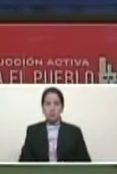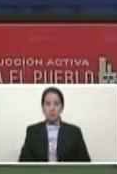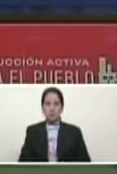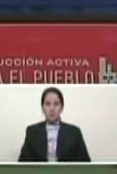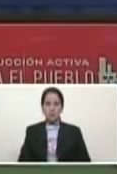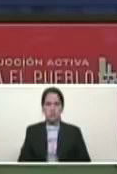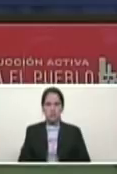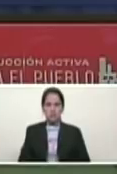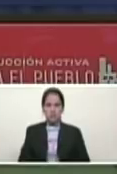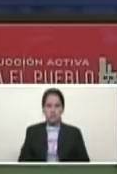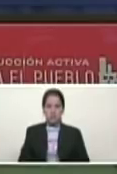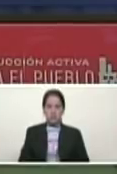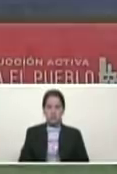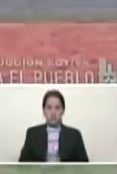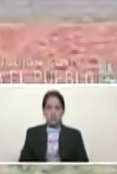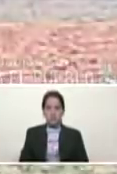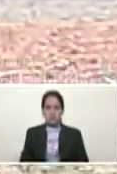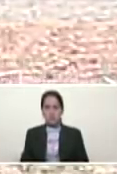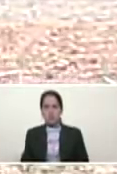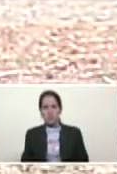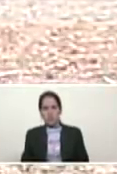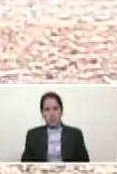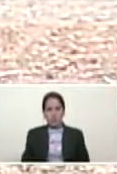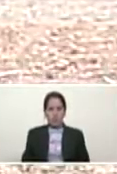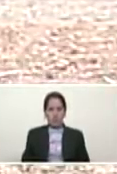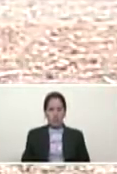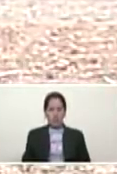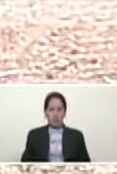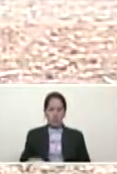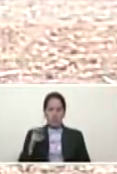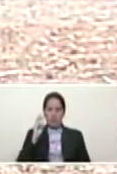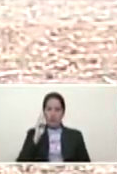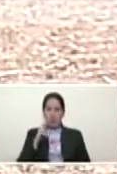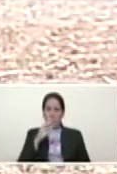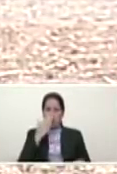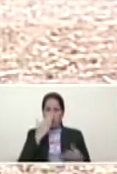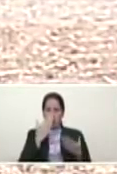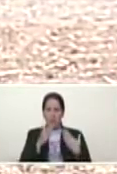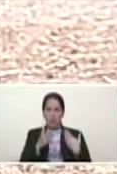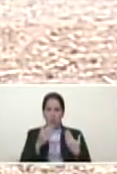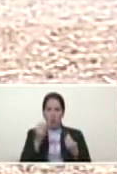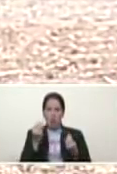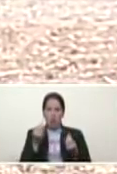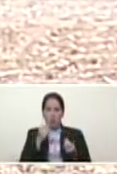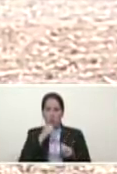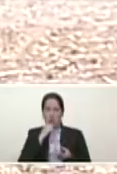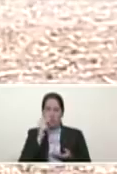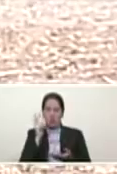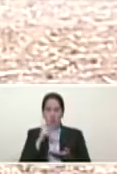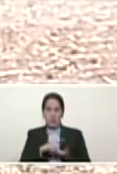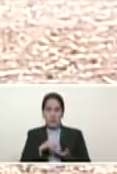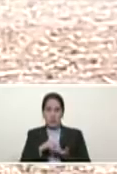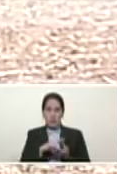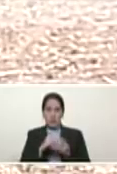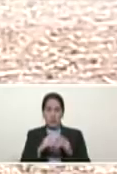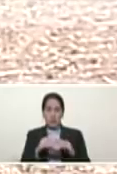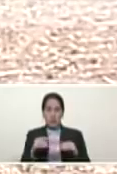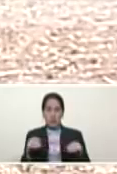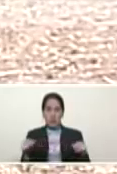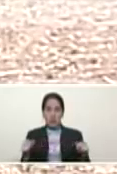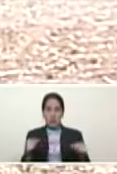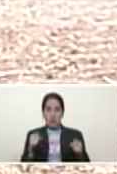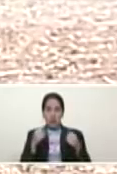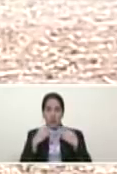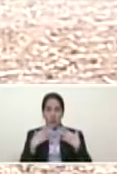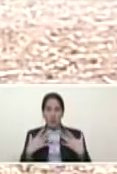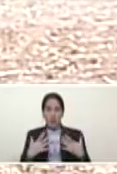Bueno, fíjense, vamos a hacer un pase directo de aquí, de Cacique Yare, de estas tierras maravillosas, de este lugar